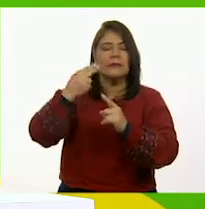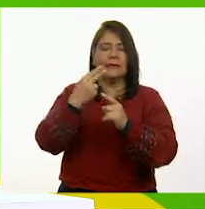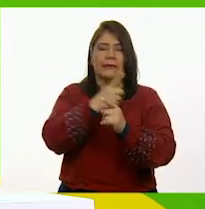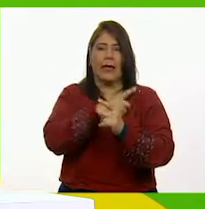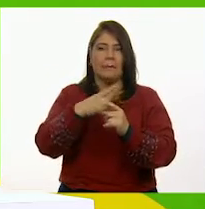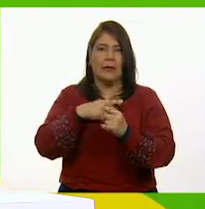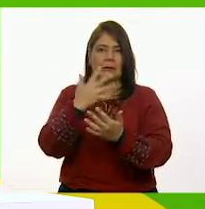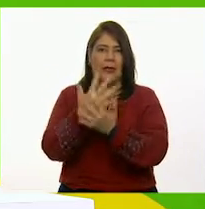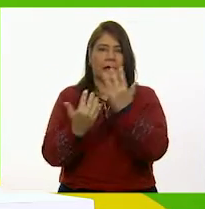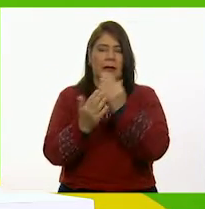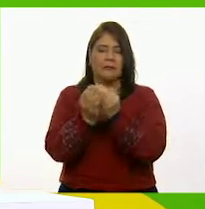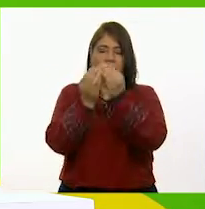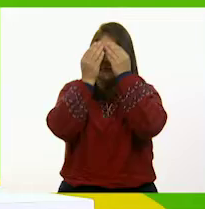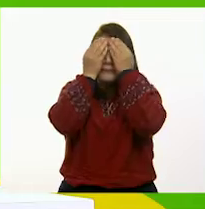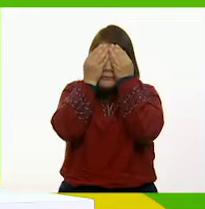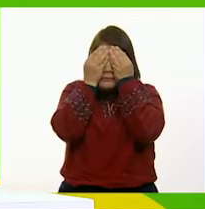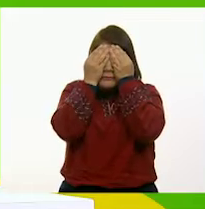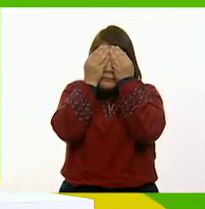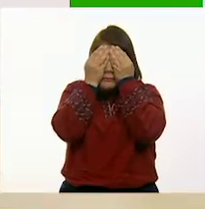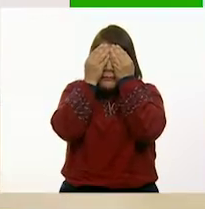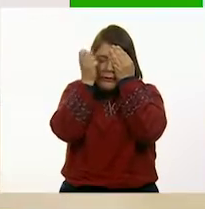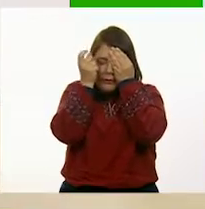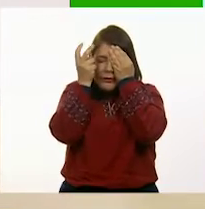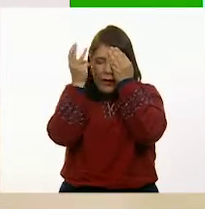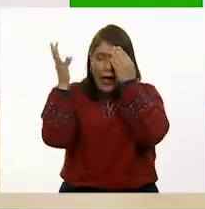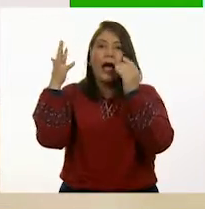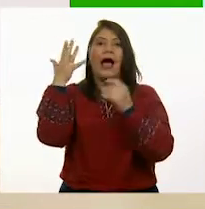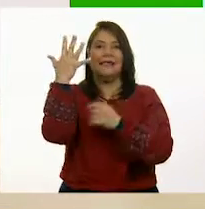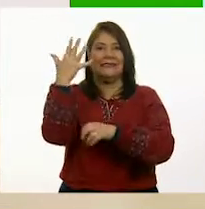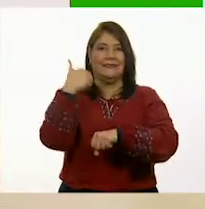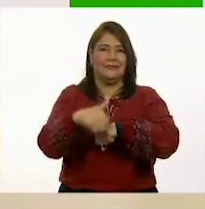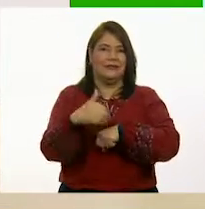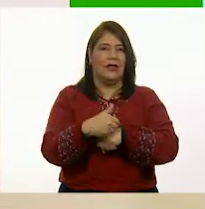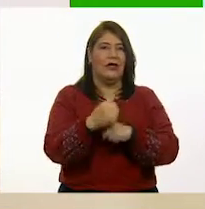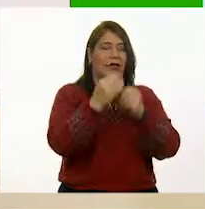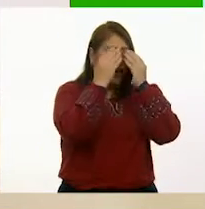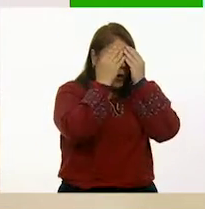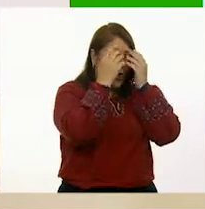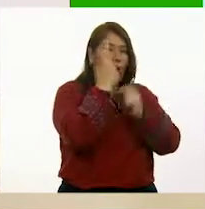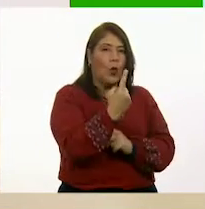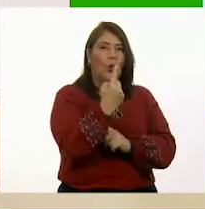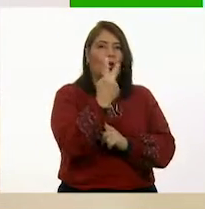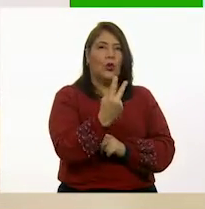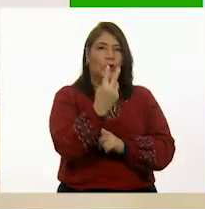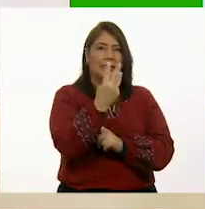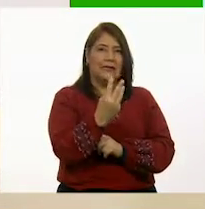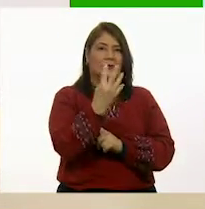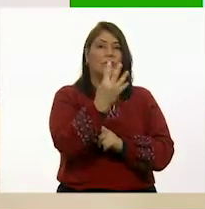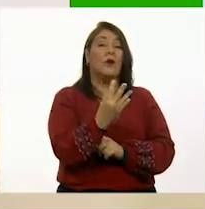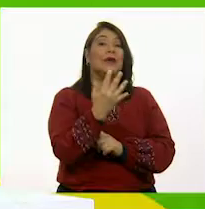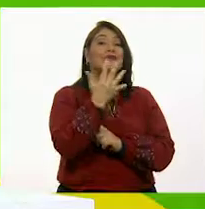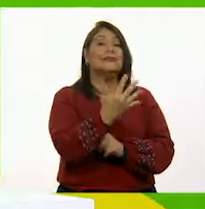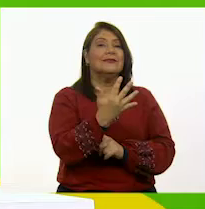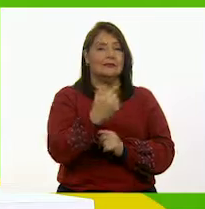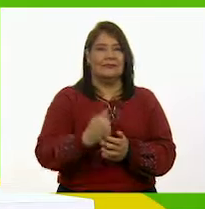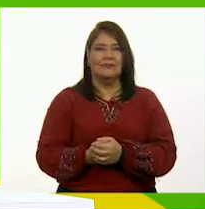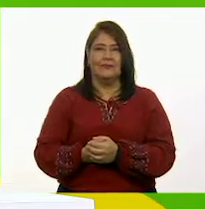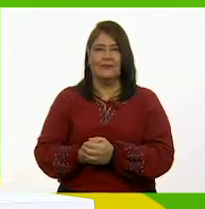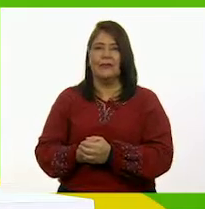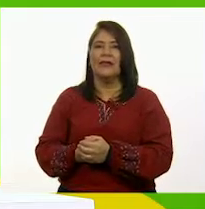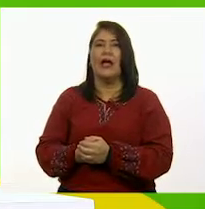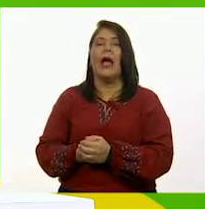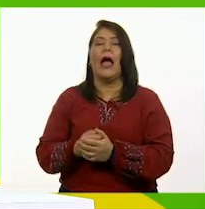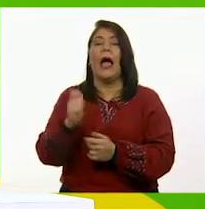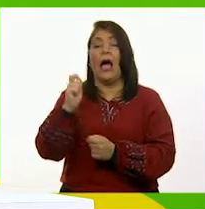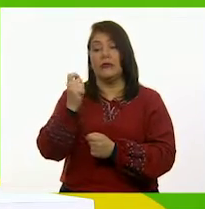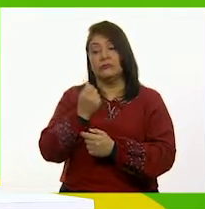ojos con las manos y contar del 1 al 5. ¡Uno, dos, tres, cuatro, cinco! Durante